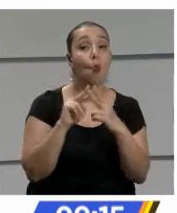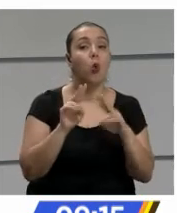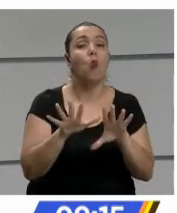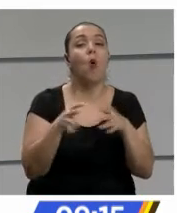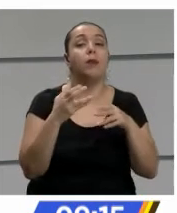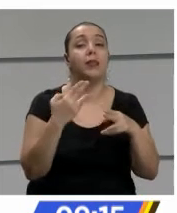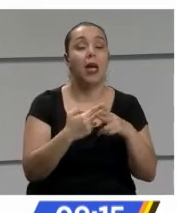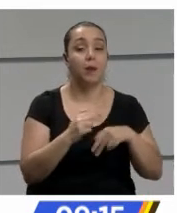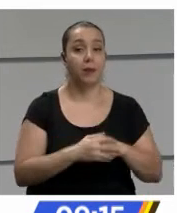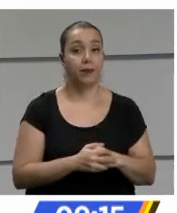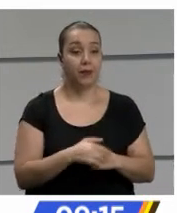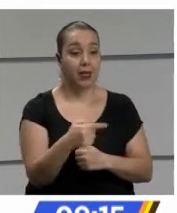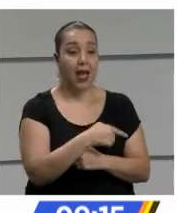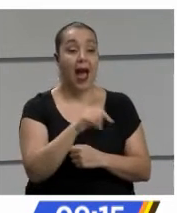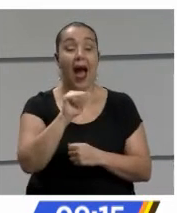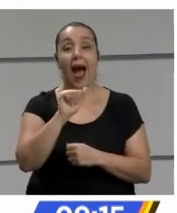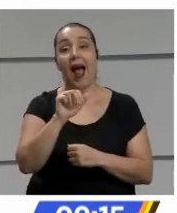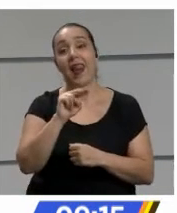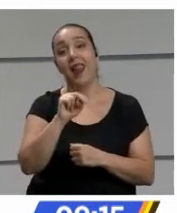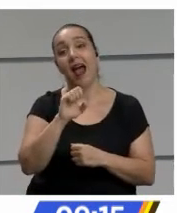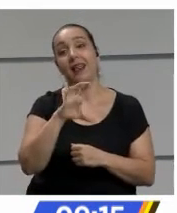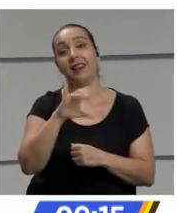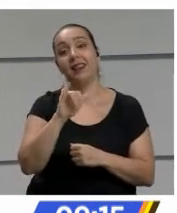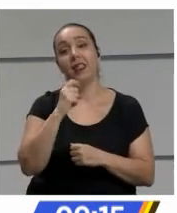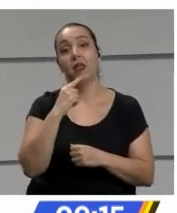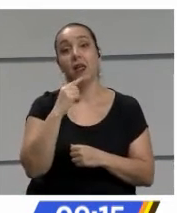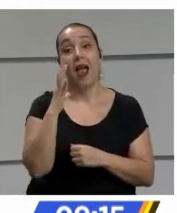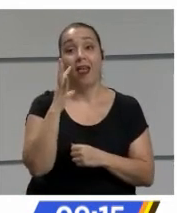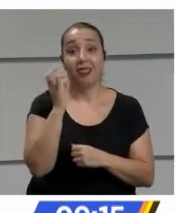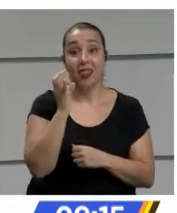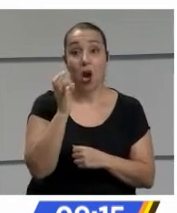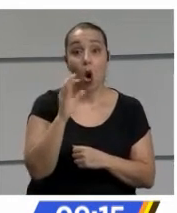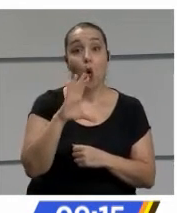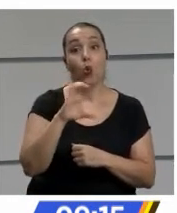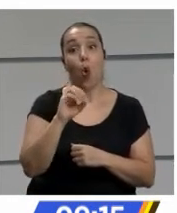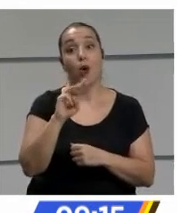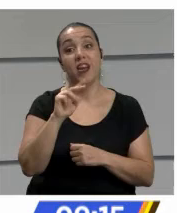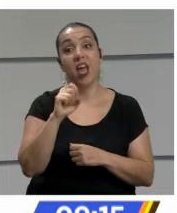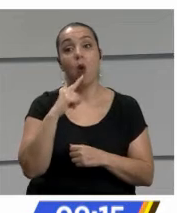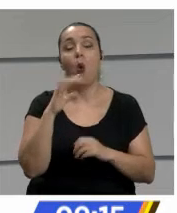llama Anansi, Tío Conejo o